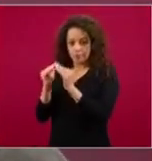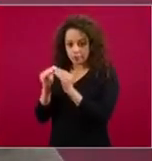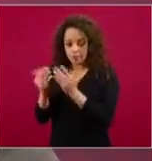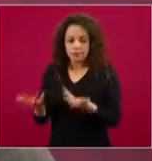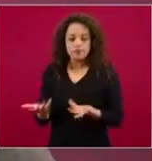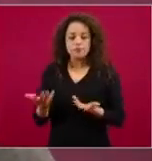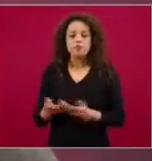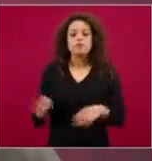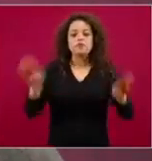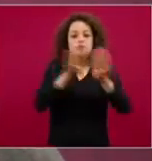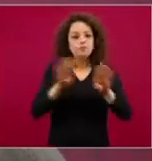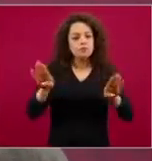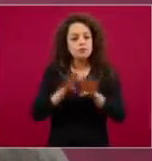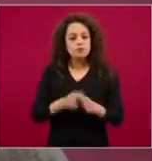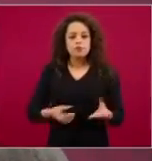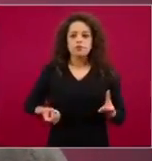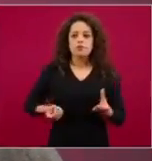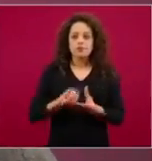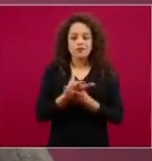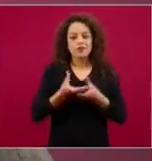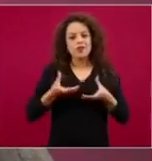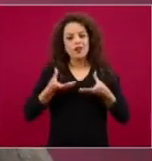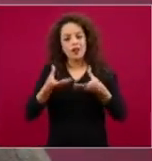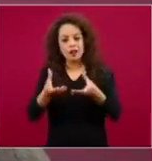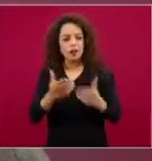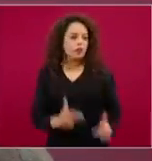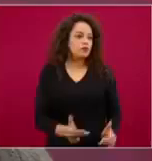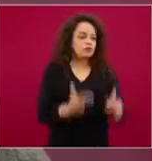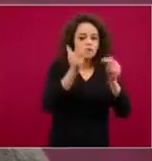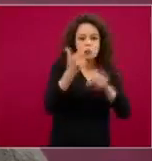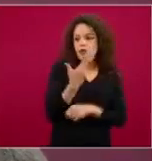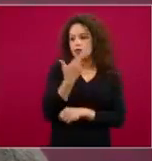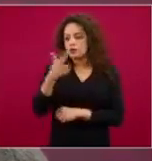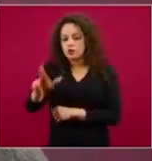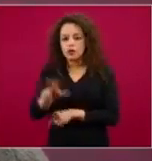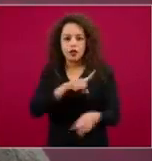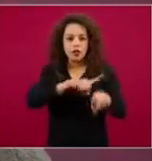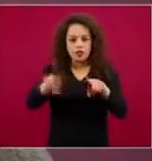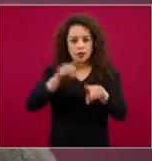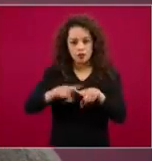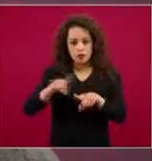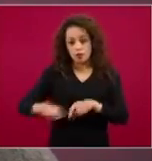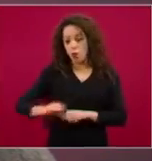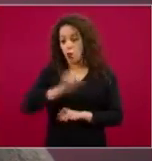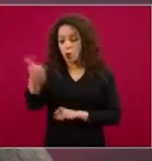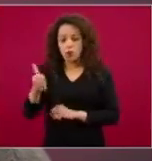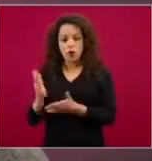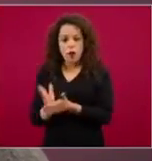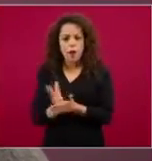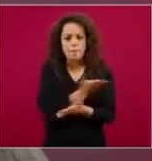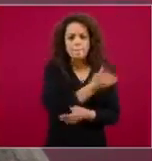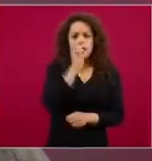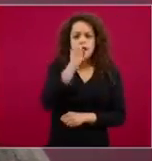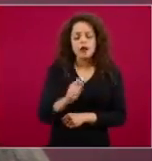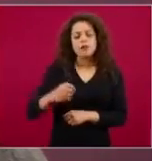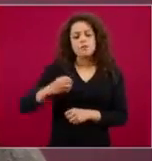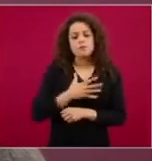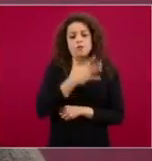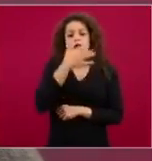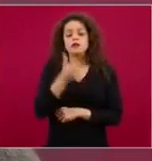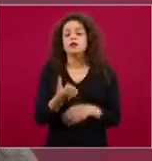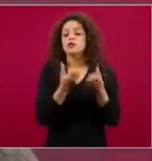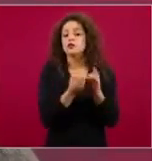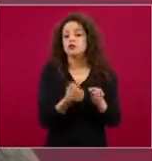espacios públicos, y del otro lado está el bienestar social y la economía. Y hemos comentado